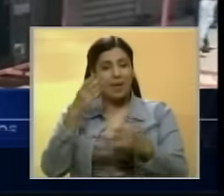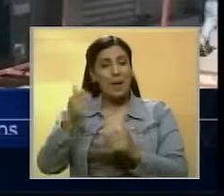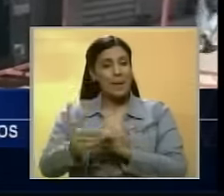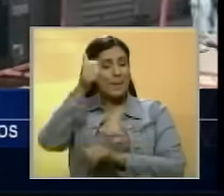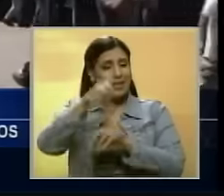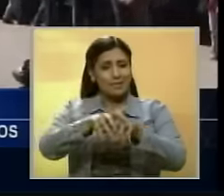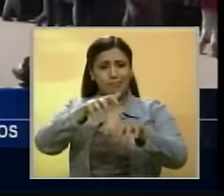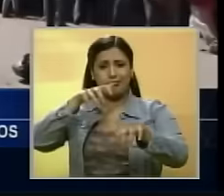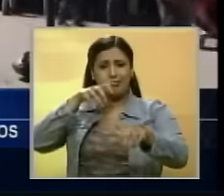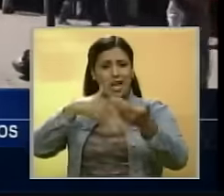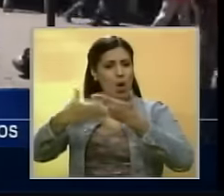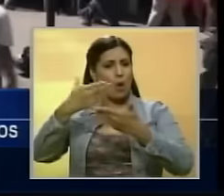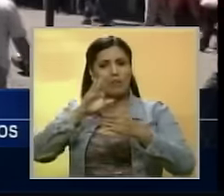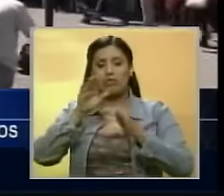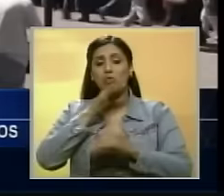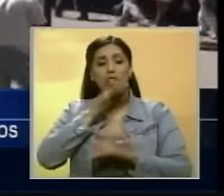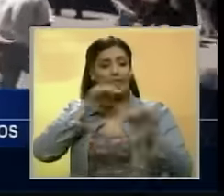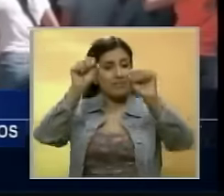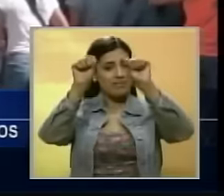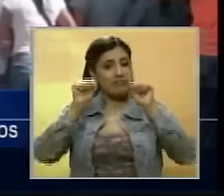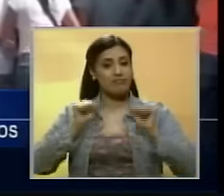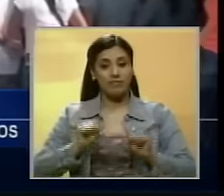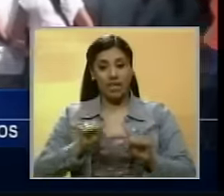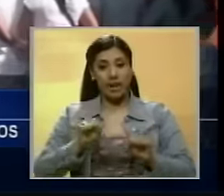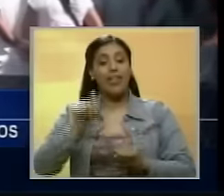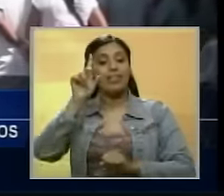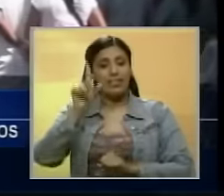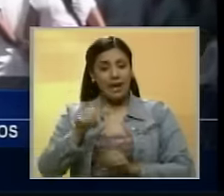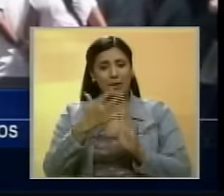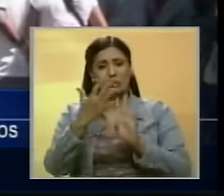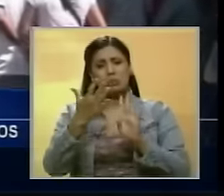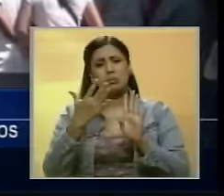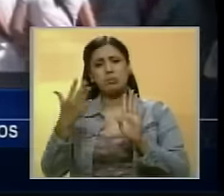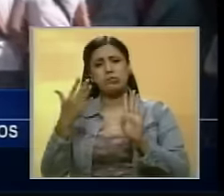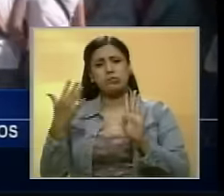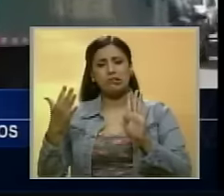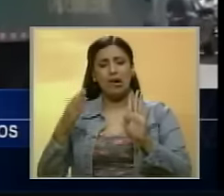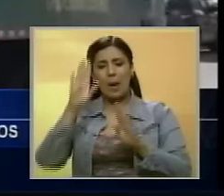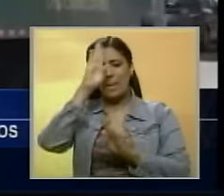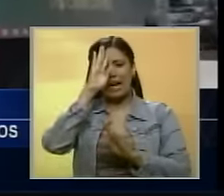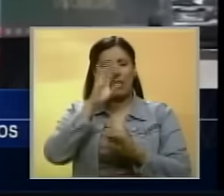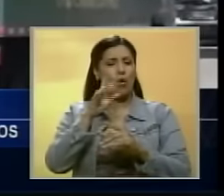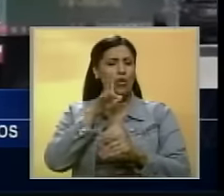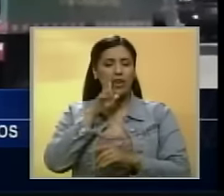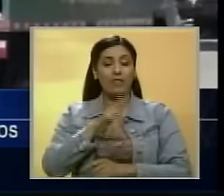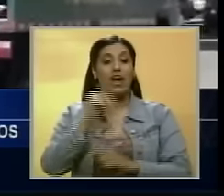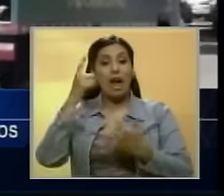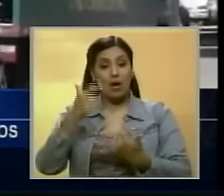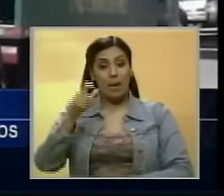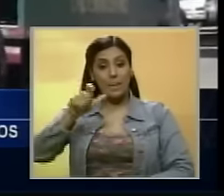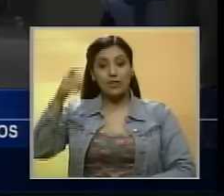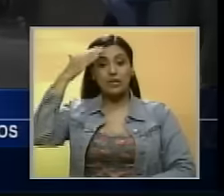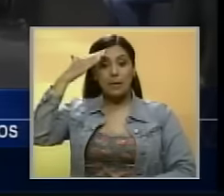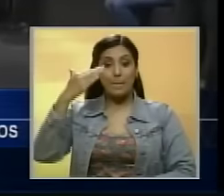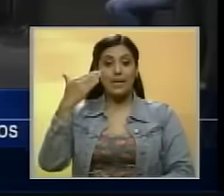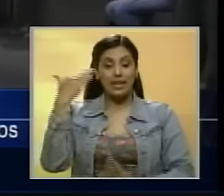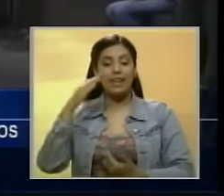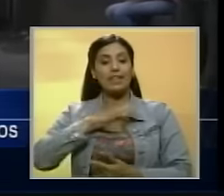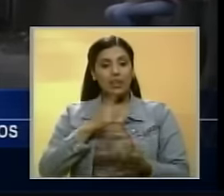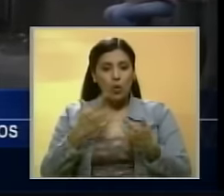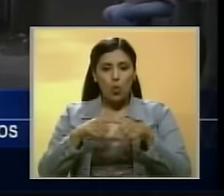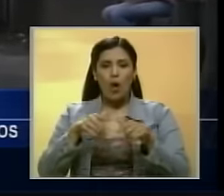mayoría de los comercios se encuentran cerrados así como largas Colas en entidades bancarias funcionarios de la guardia nacional se